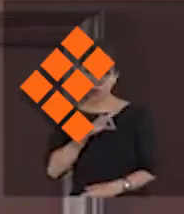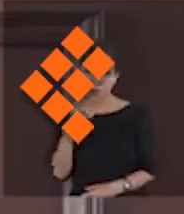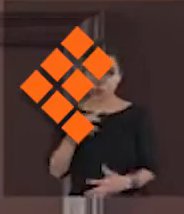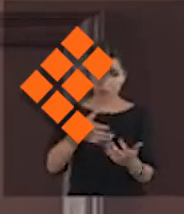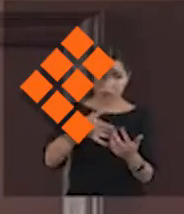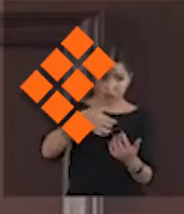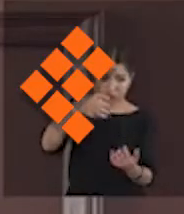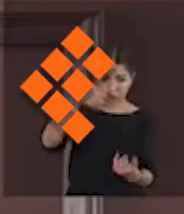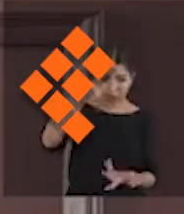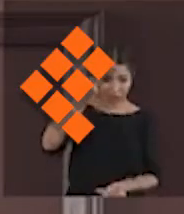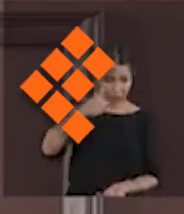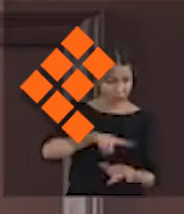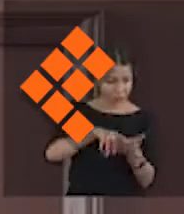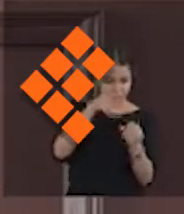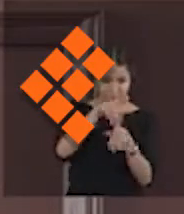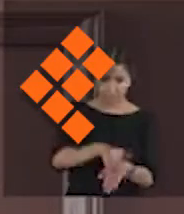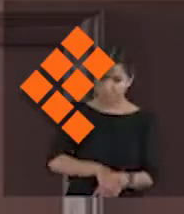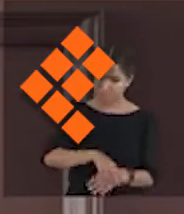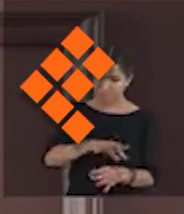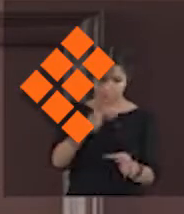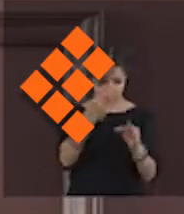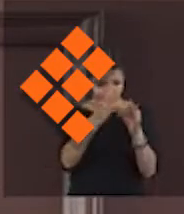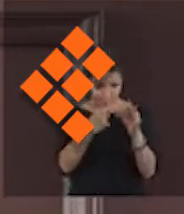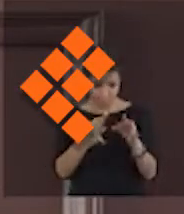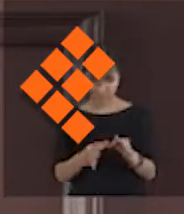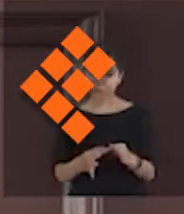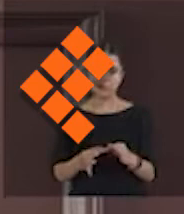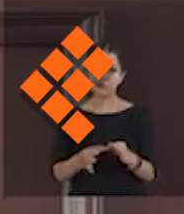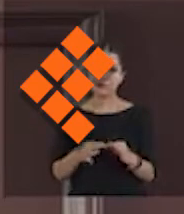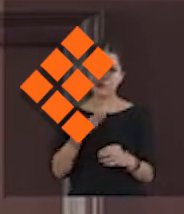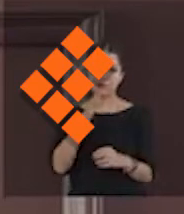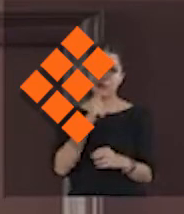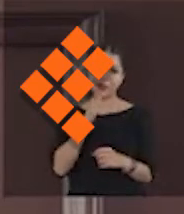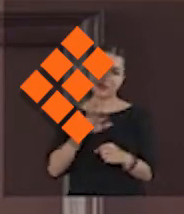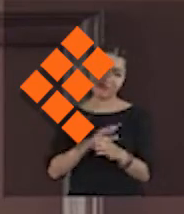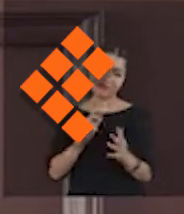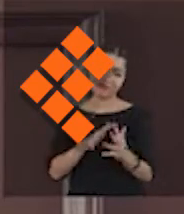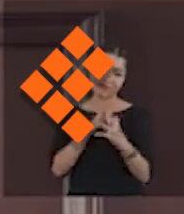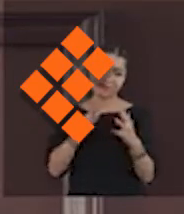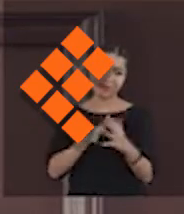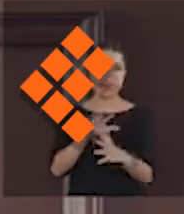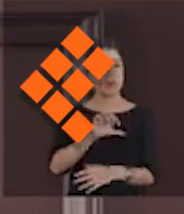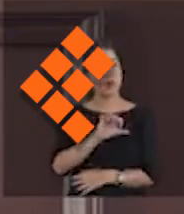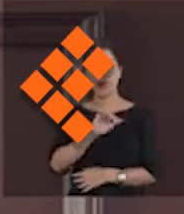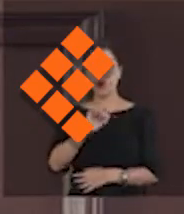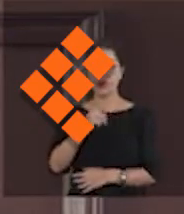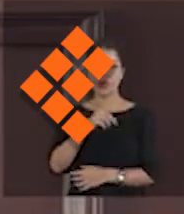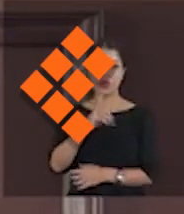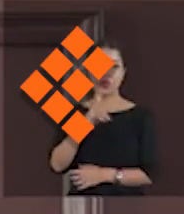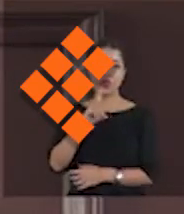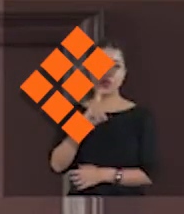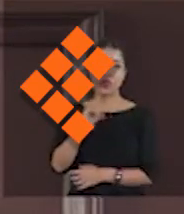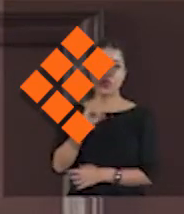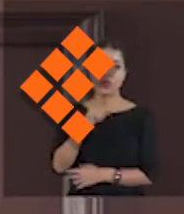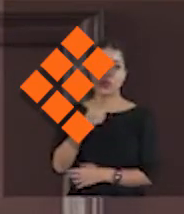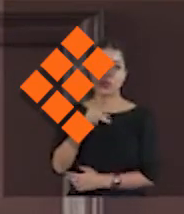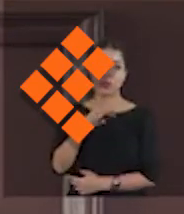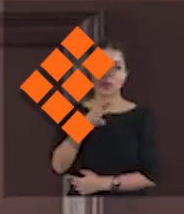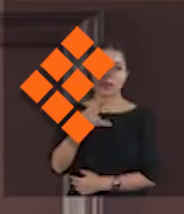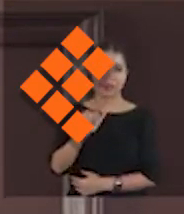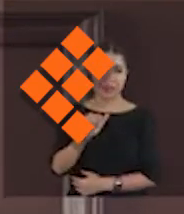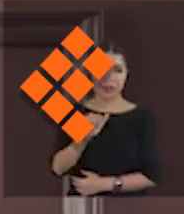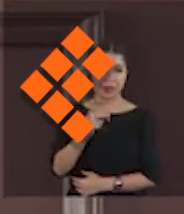que la Constitución prescribe. Sin embargo, la parte dogmática, que es la más importante, esa tiene